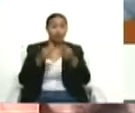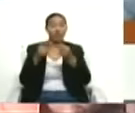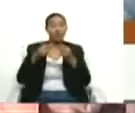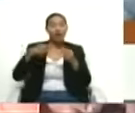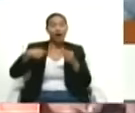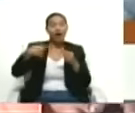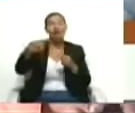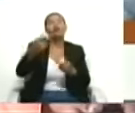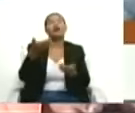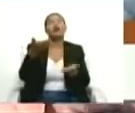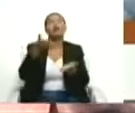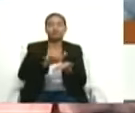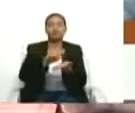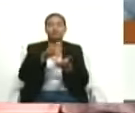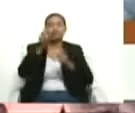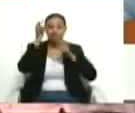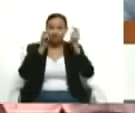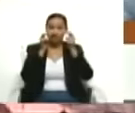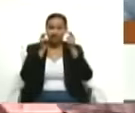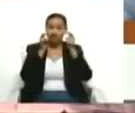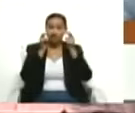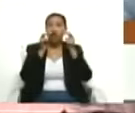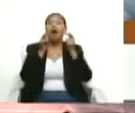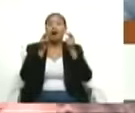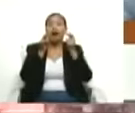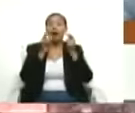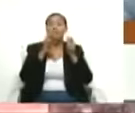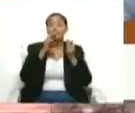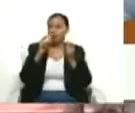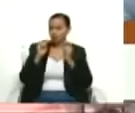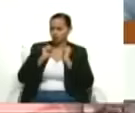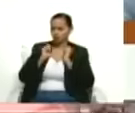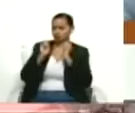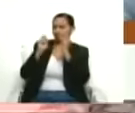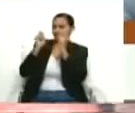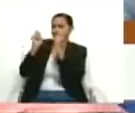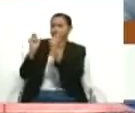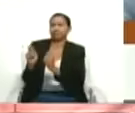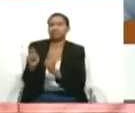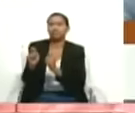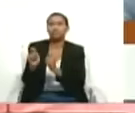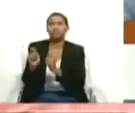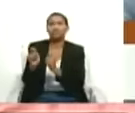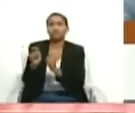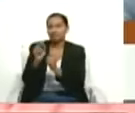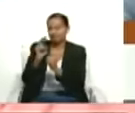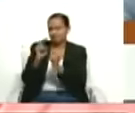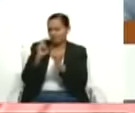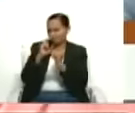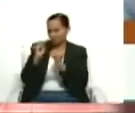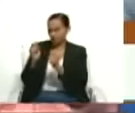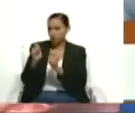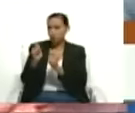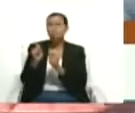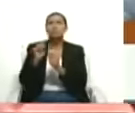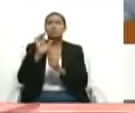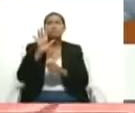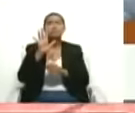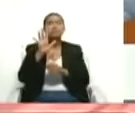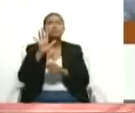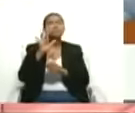inició la guerra económica. El presidente Nicolás Maduro no ha tenido 5 minutos de plenitud de